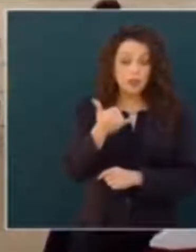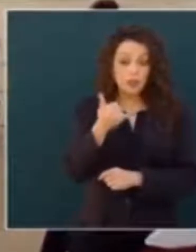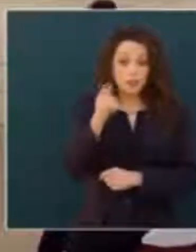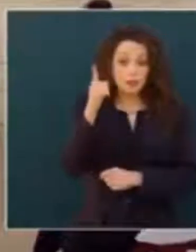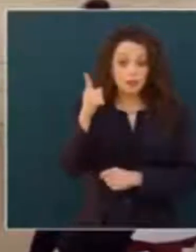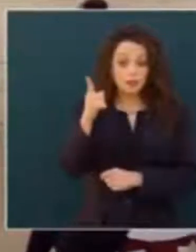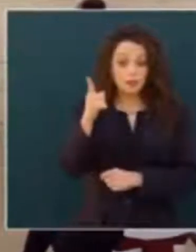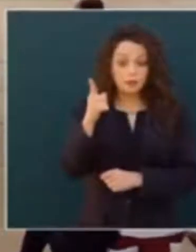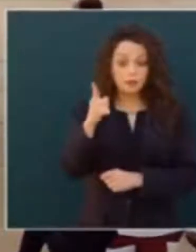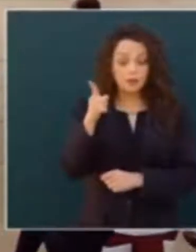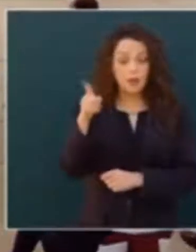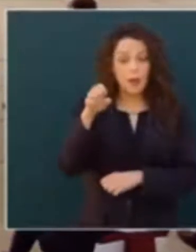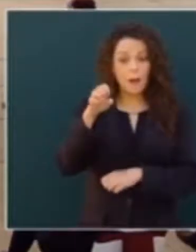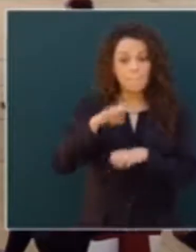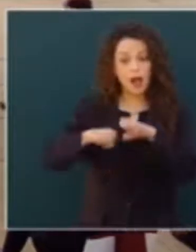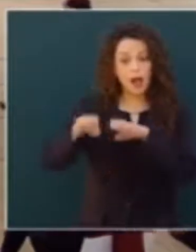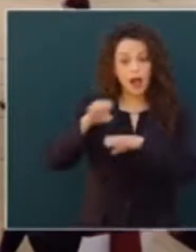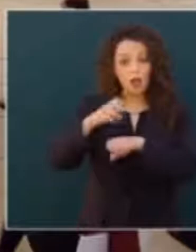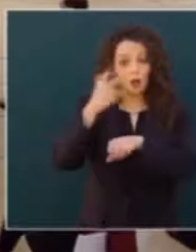de Estados Unidos en México,